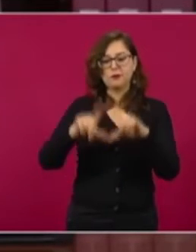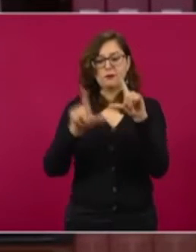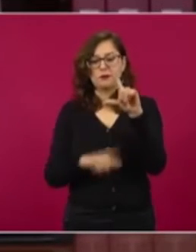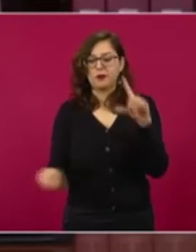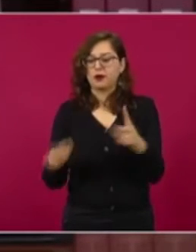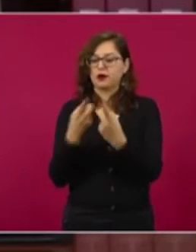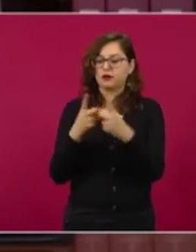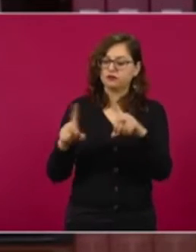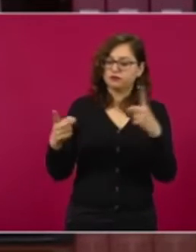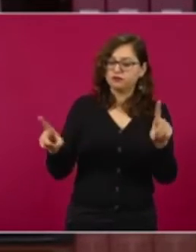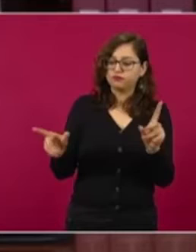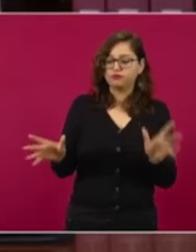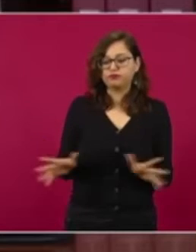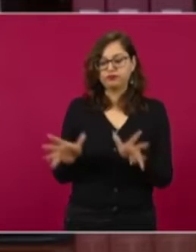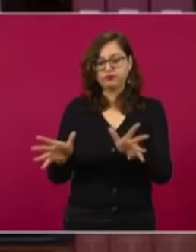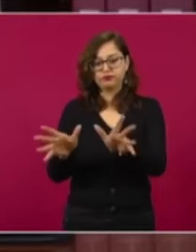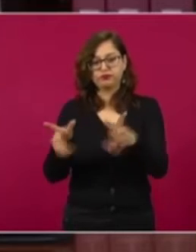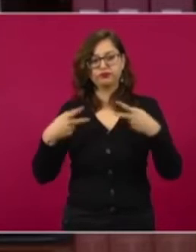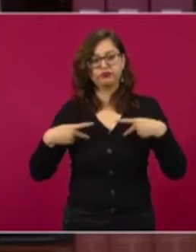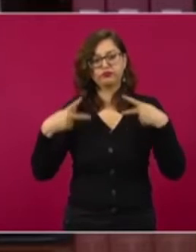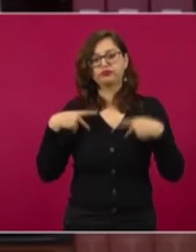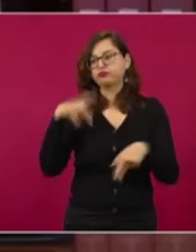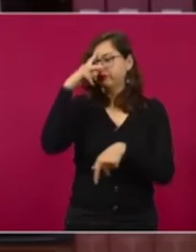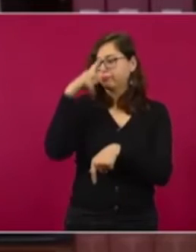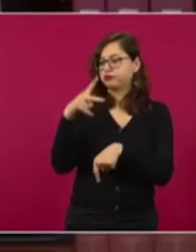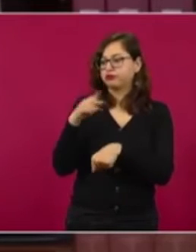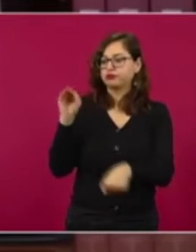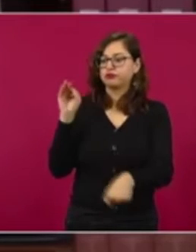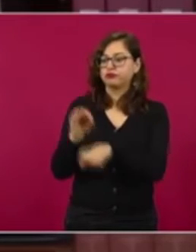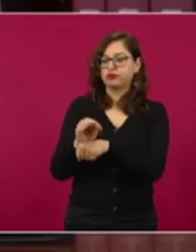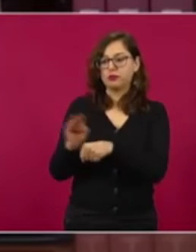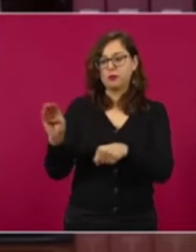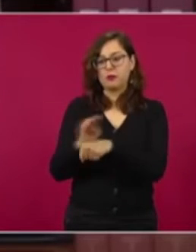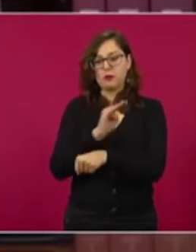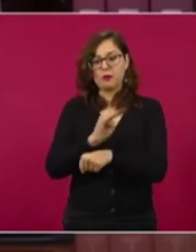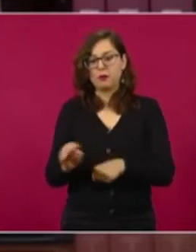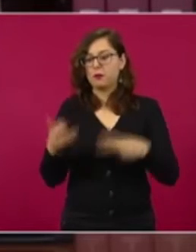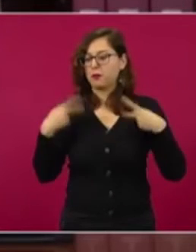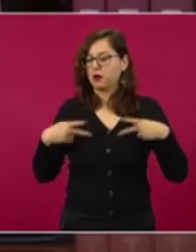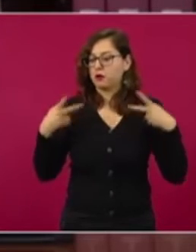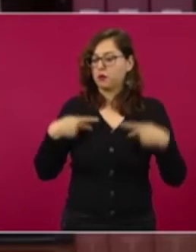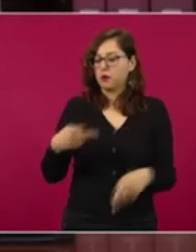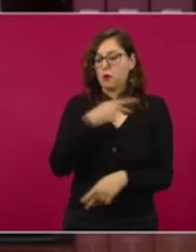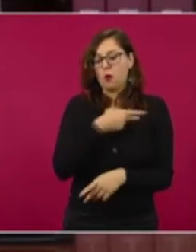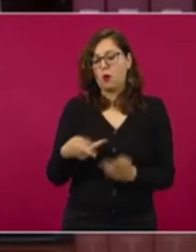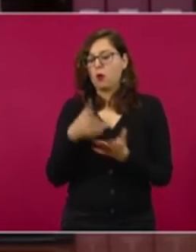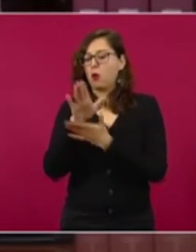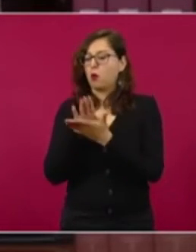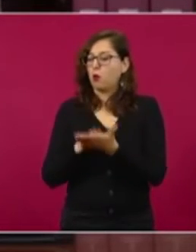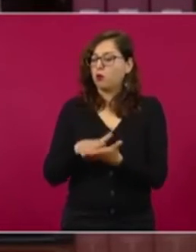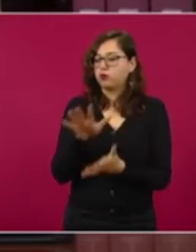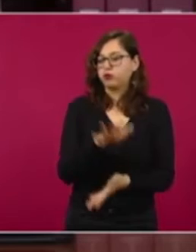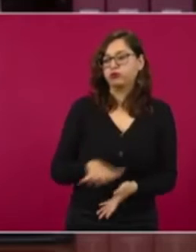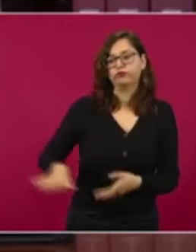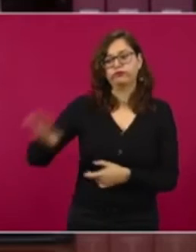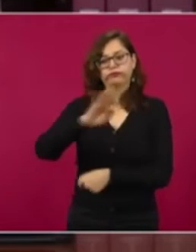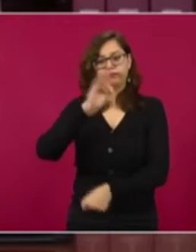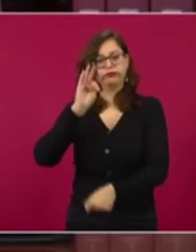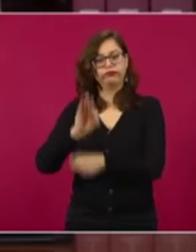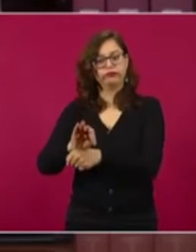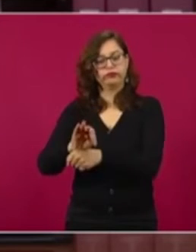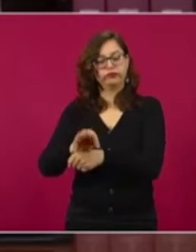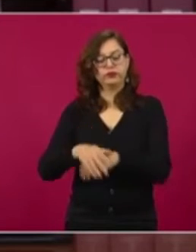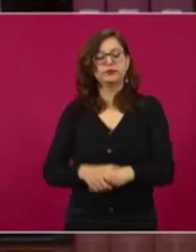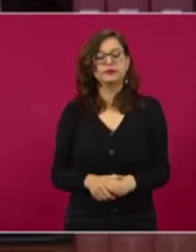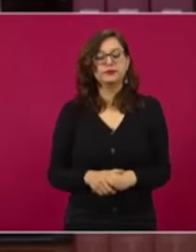beneficiar a los mexicanos y a beneficiar a los más humildes, a la gente más pobre.